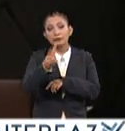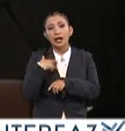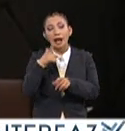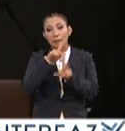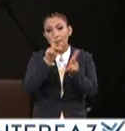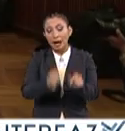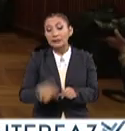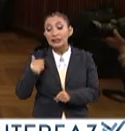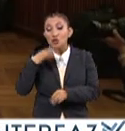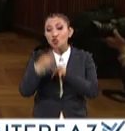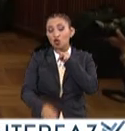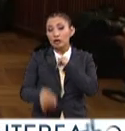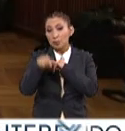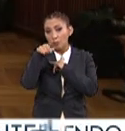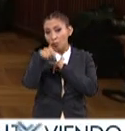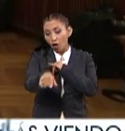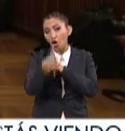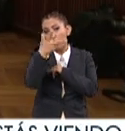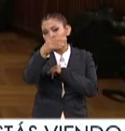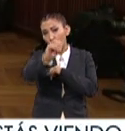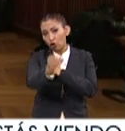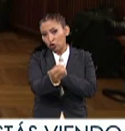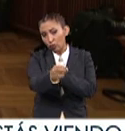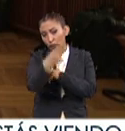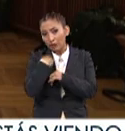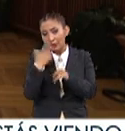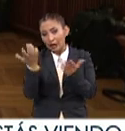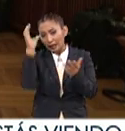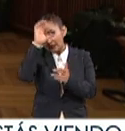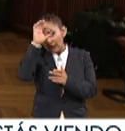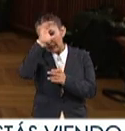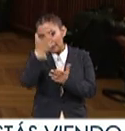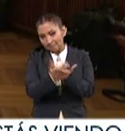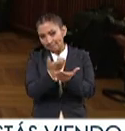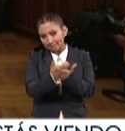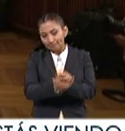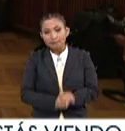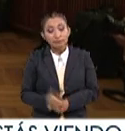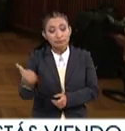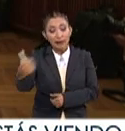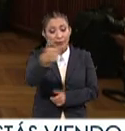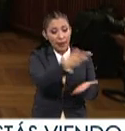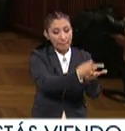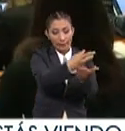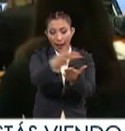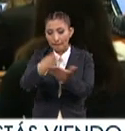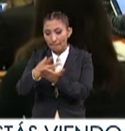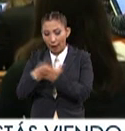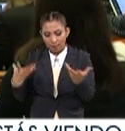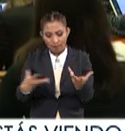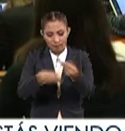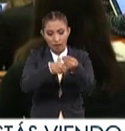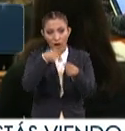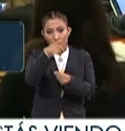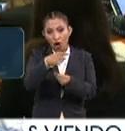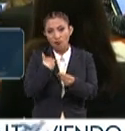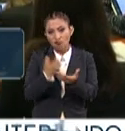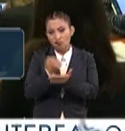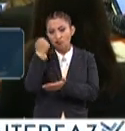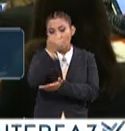de La Paz y por último, el 8 de octubre, el de Ciencias Económicas. Cada galardón está acompañado con una